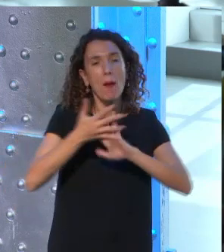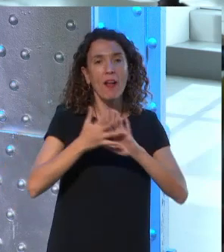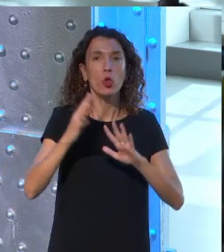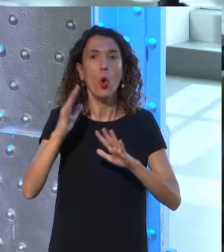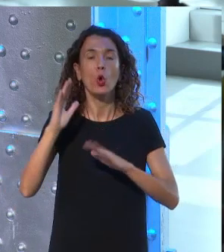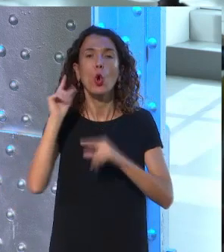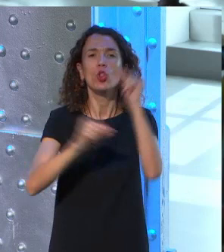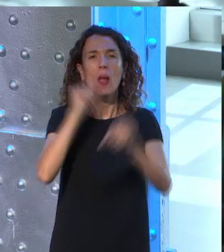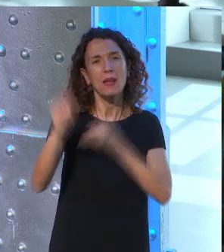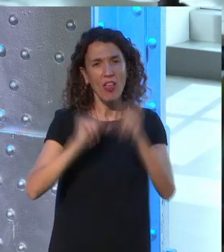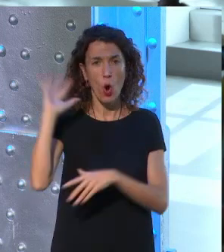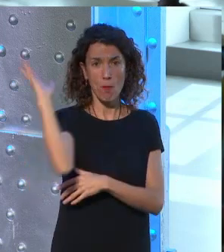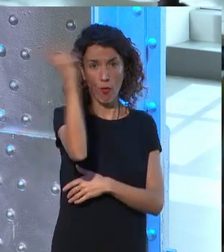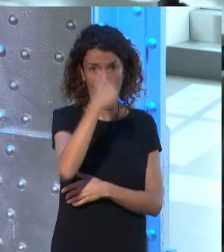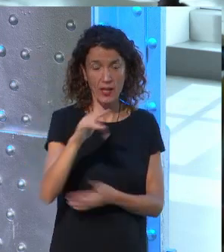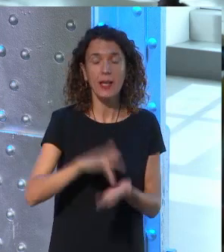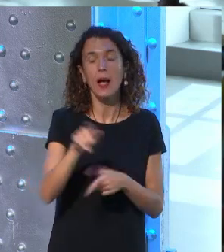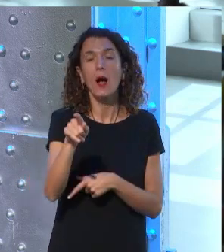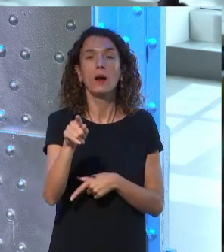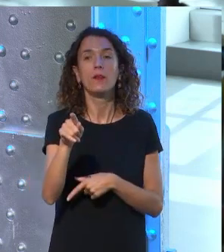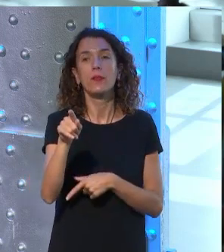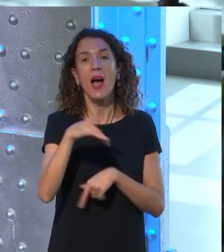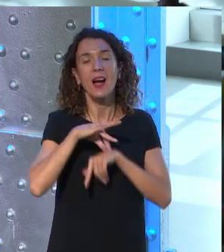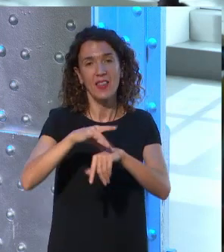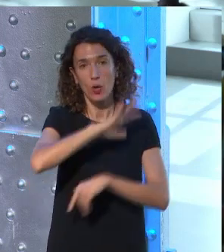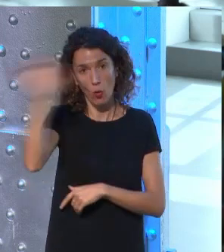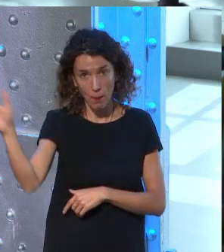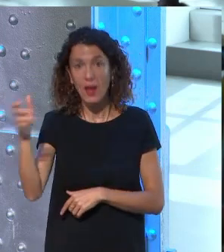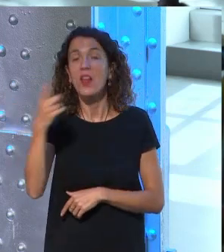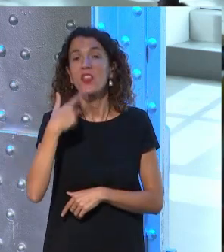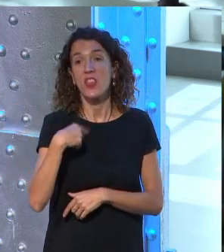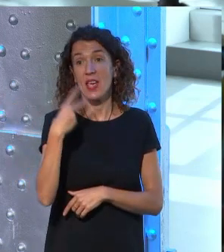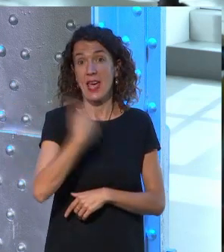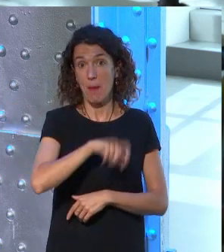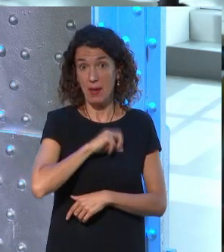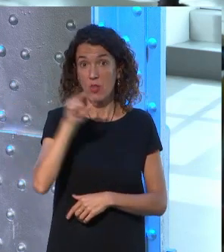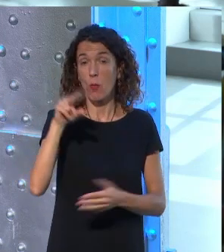atmosférica. La Agencia Europea de Medio Ambiente fija para España para el año 2015 que